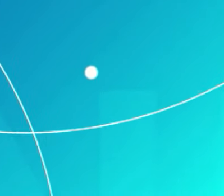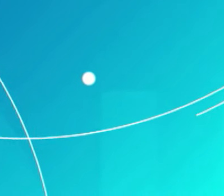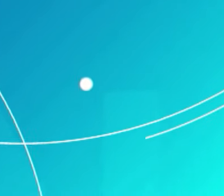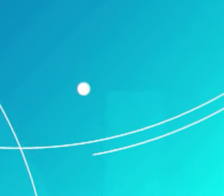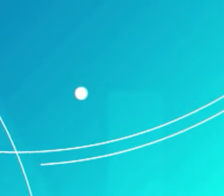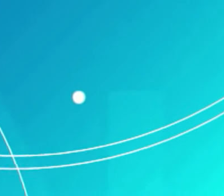conecta